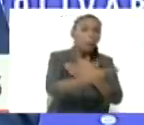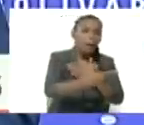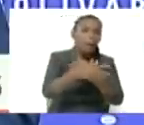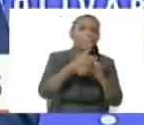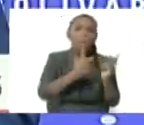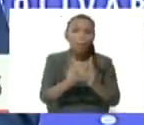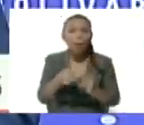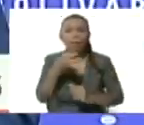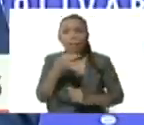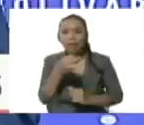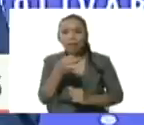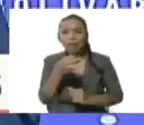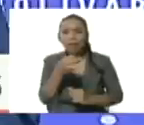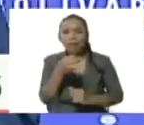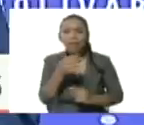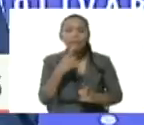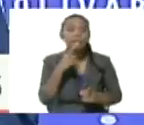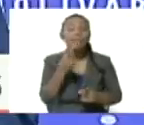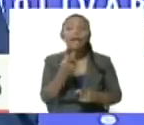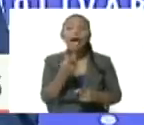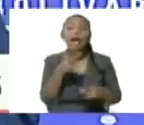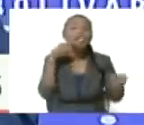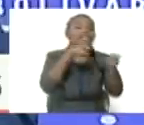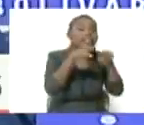Había uno que se llamaba El Chisme Fresco, ¿no era?